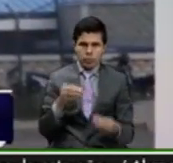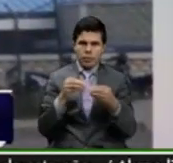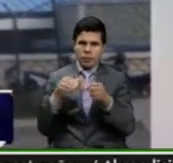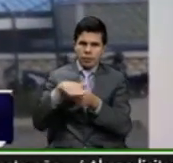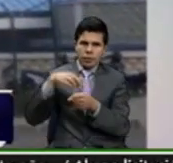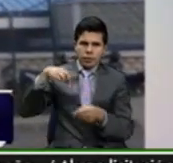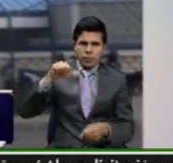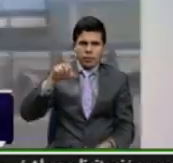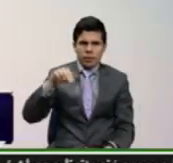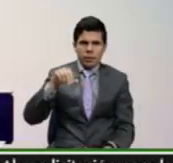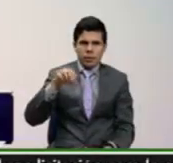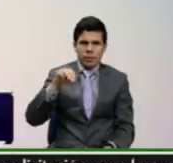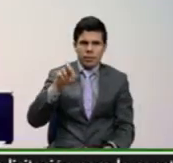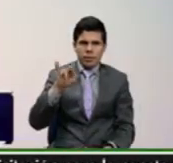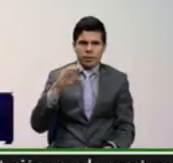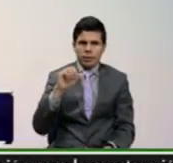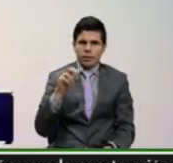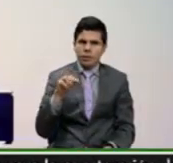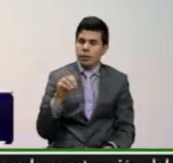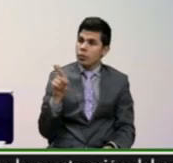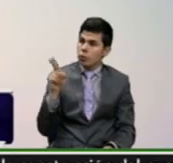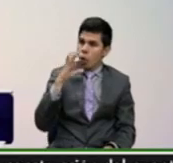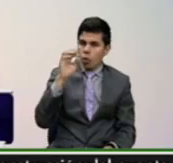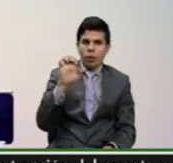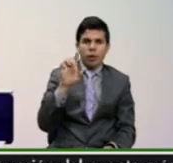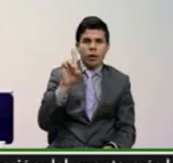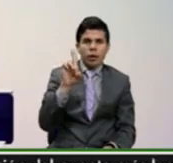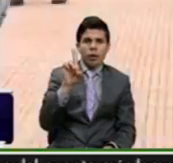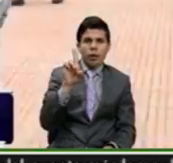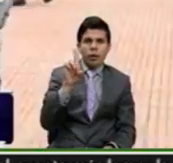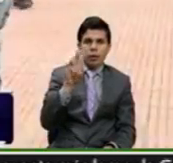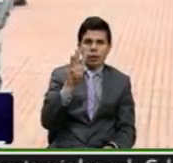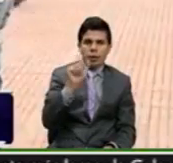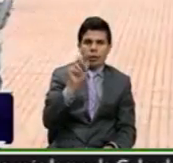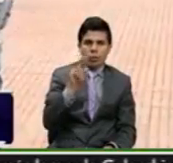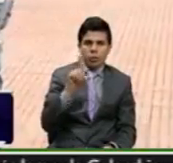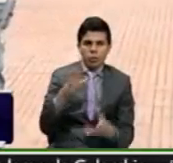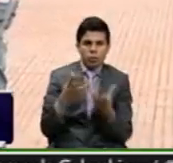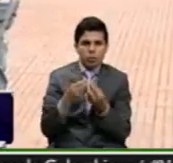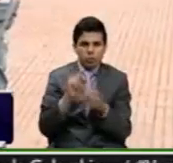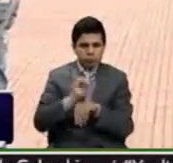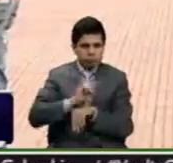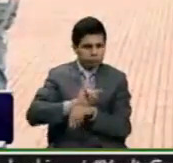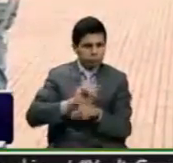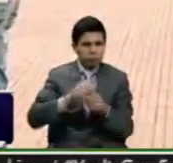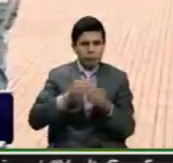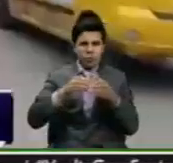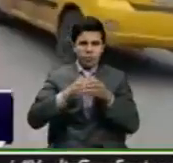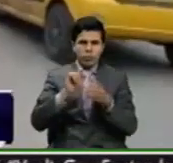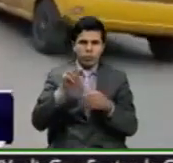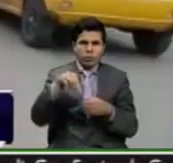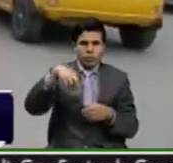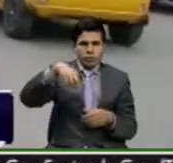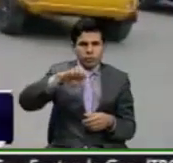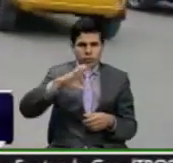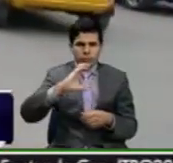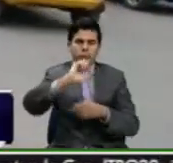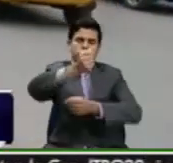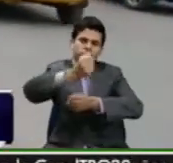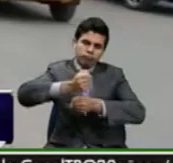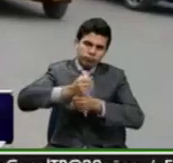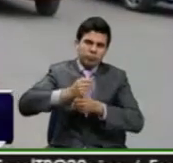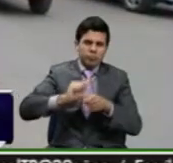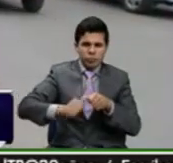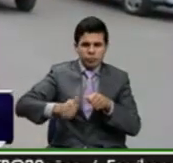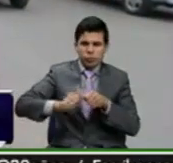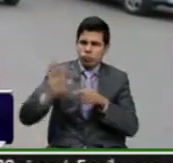parecer se encontraba Edward Granado Flores, inspector y tesorero del Sindicato de Trabajadores del INPEC. Al parecer, el hombre, como es